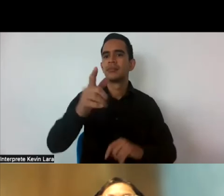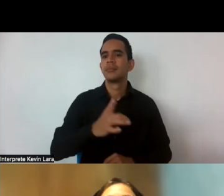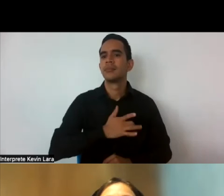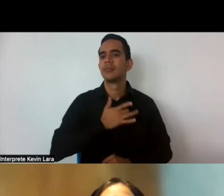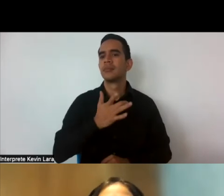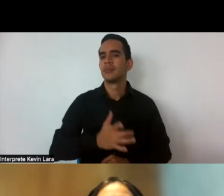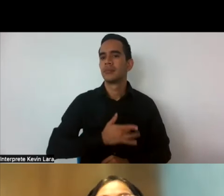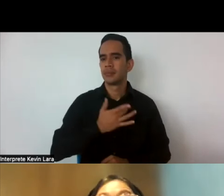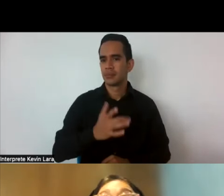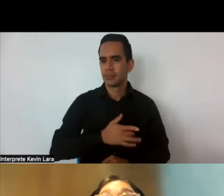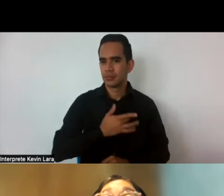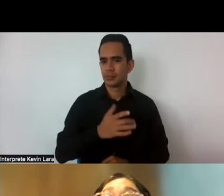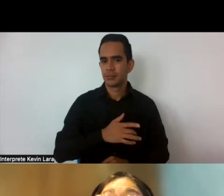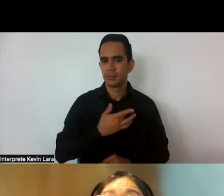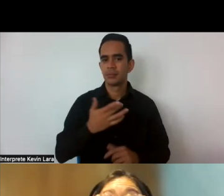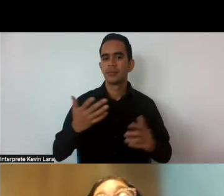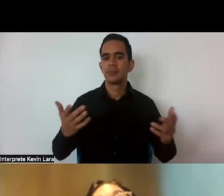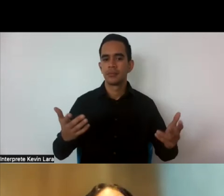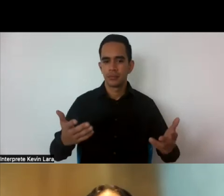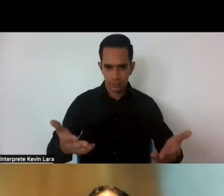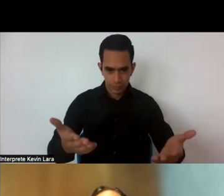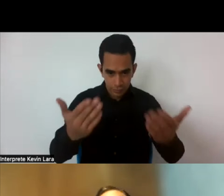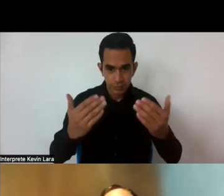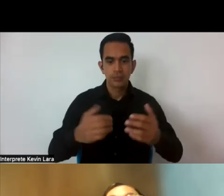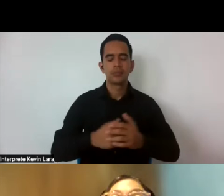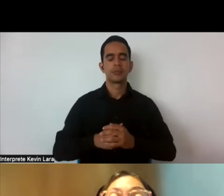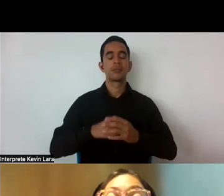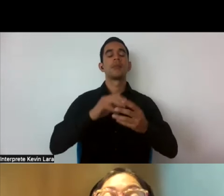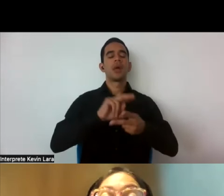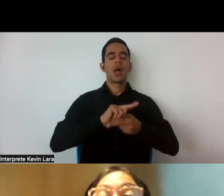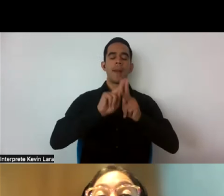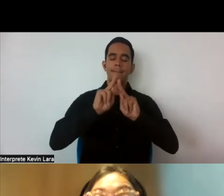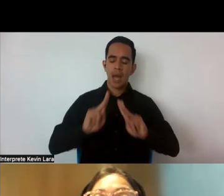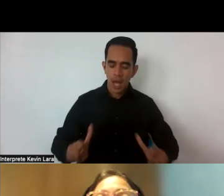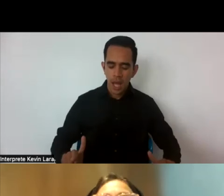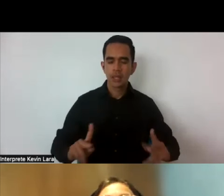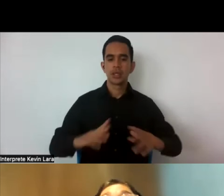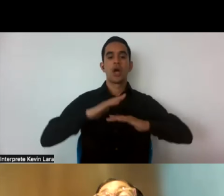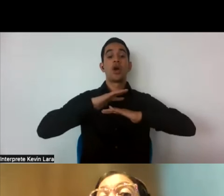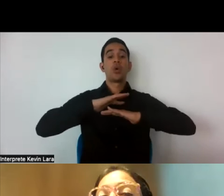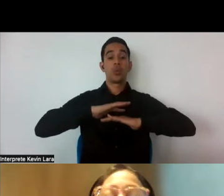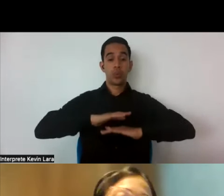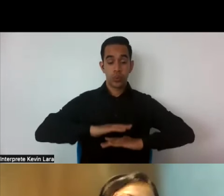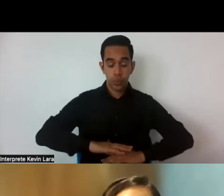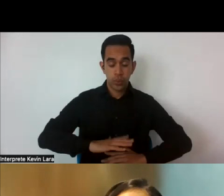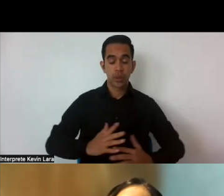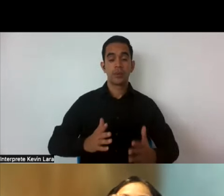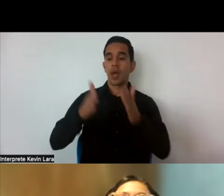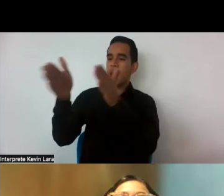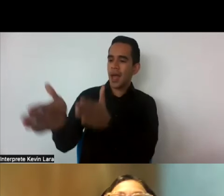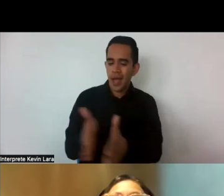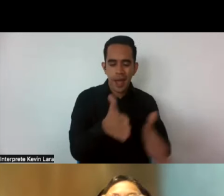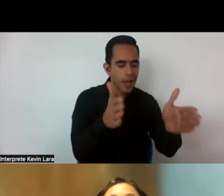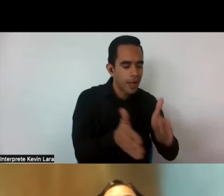Veamos, empiezan a salir respuestas. Paz, serenidad, tranquilidad, orden, calma.